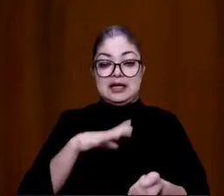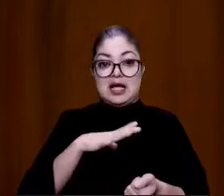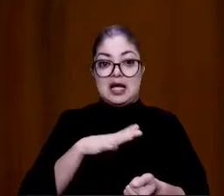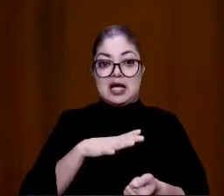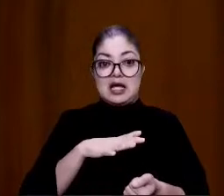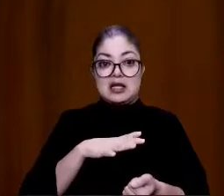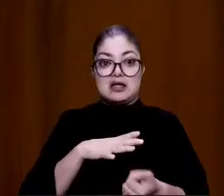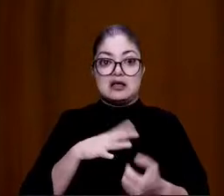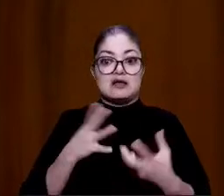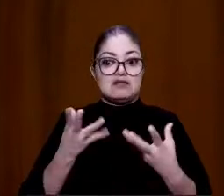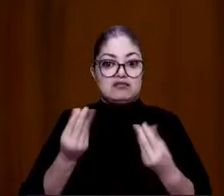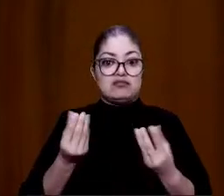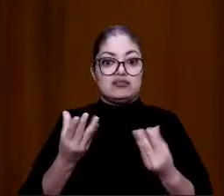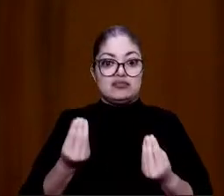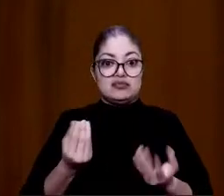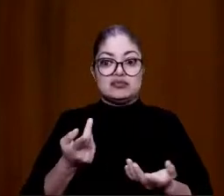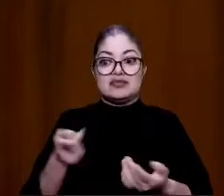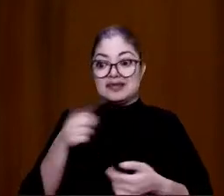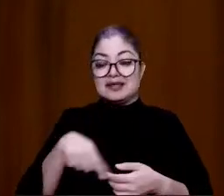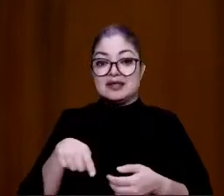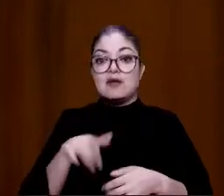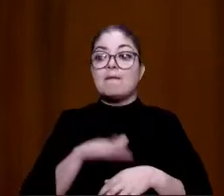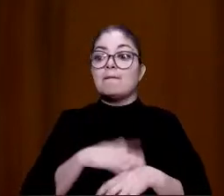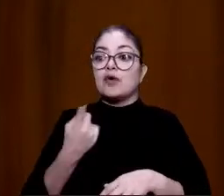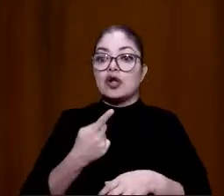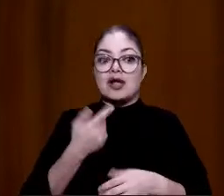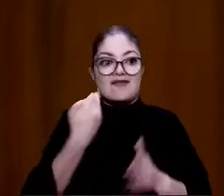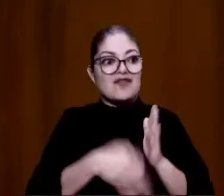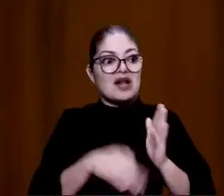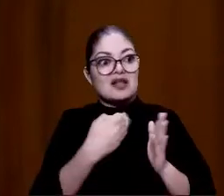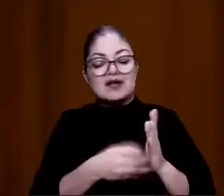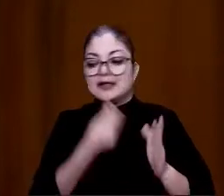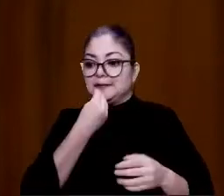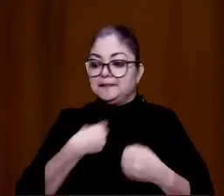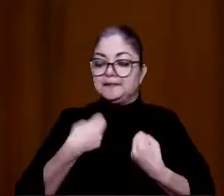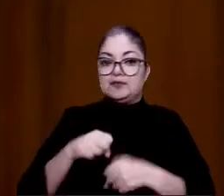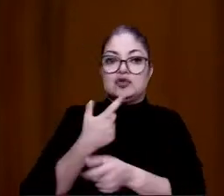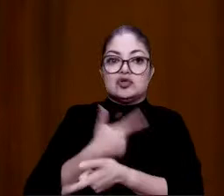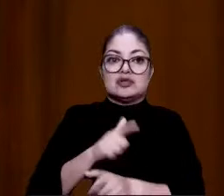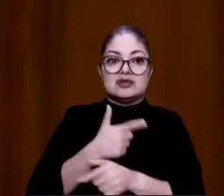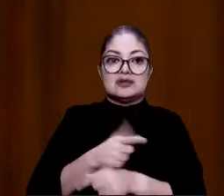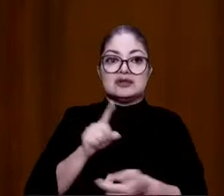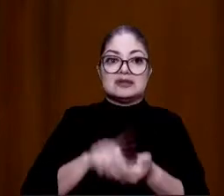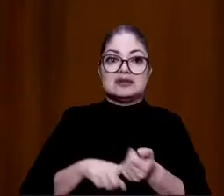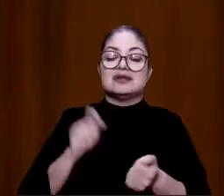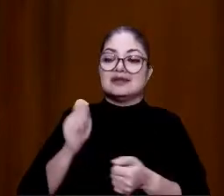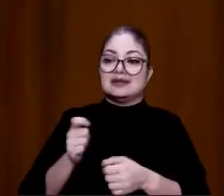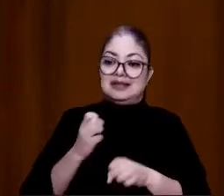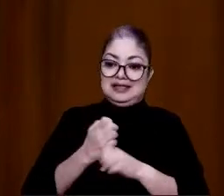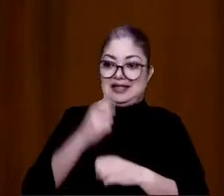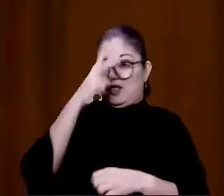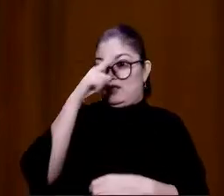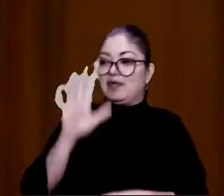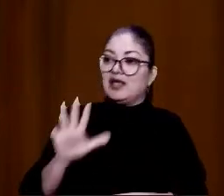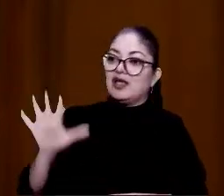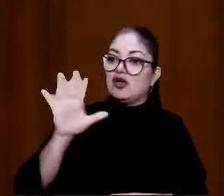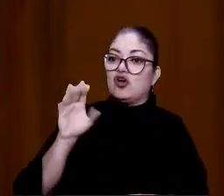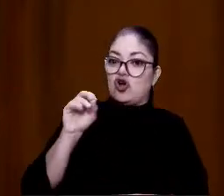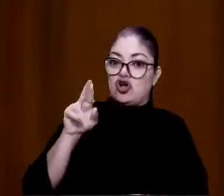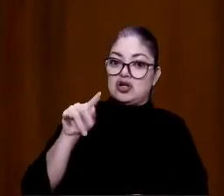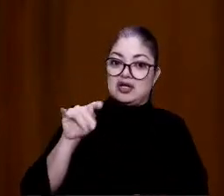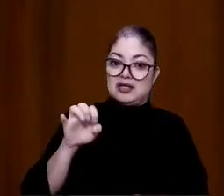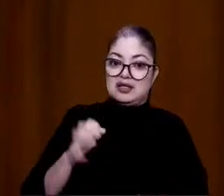oferta porque hay una demanda no satisfecha. Y se presenta sobre todo en el lado oriente de nuestro querido Estado de México.